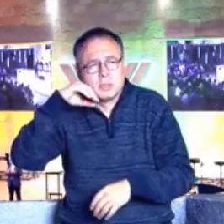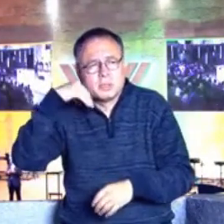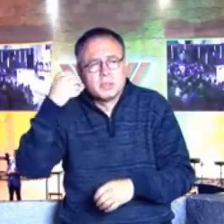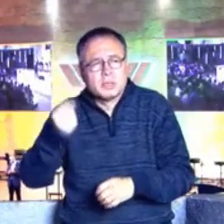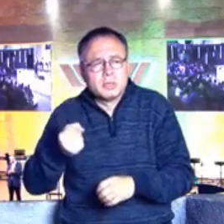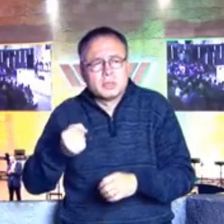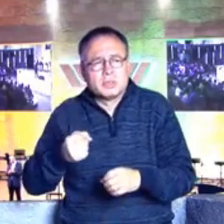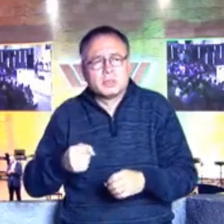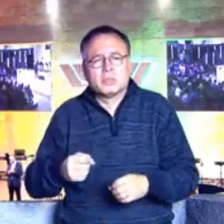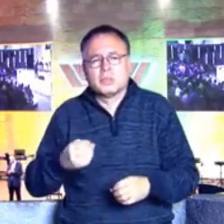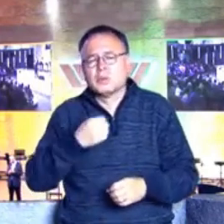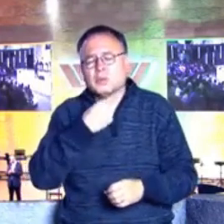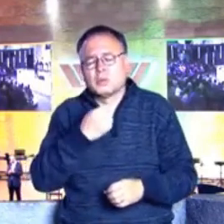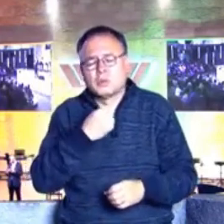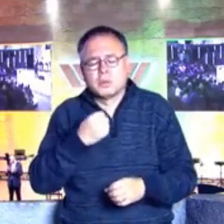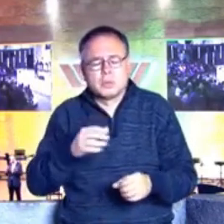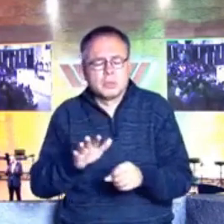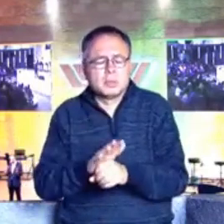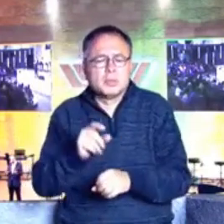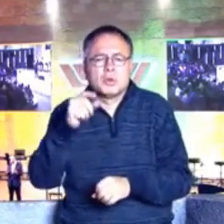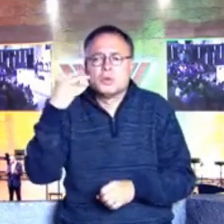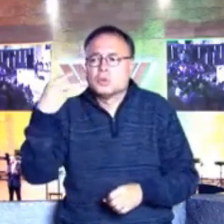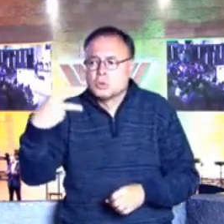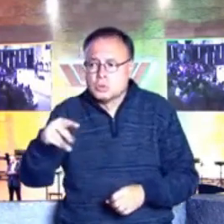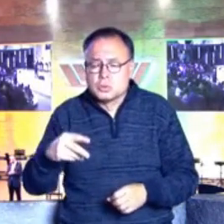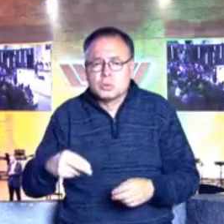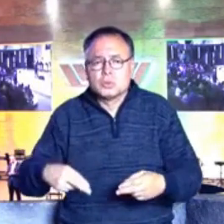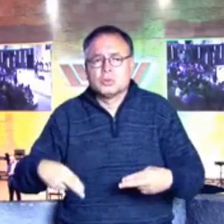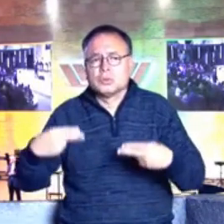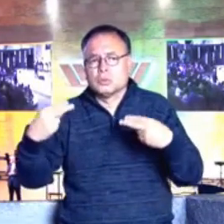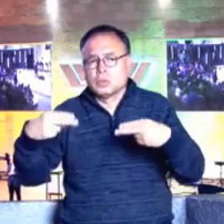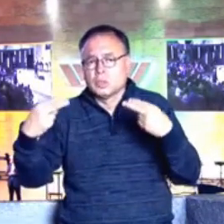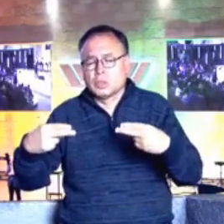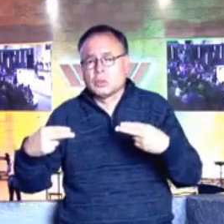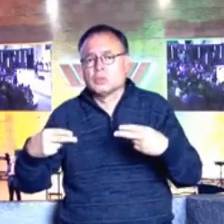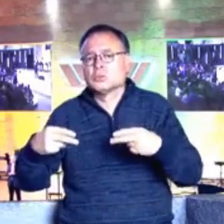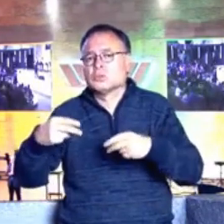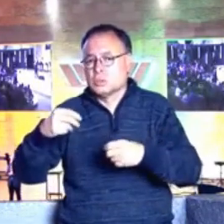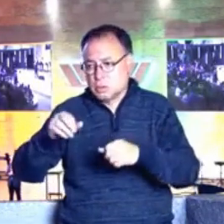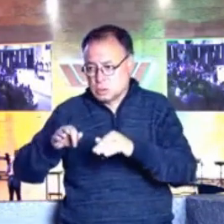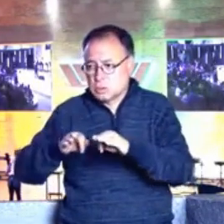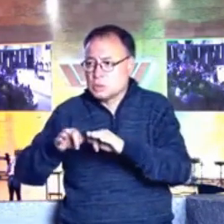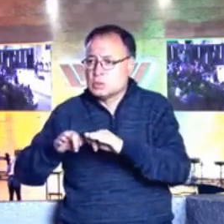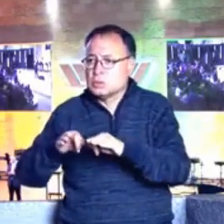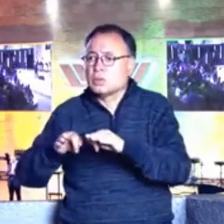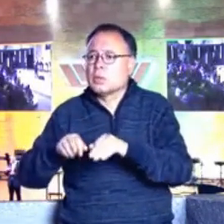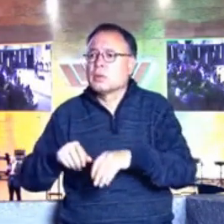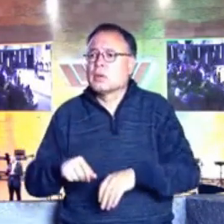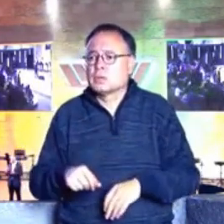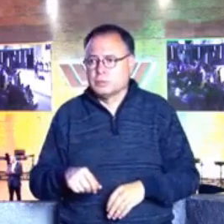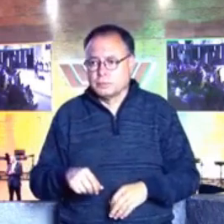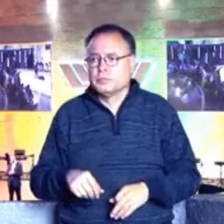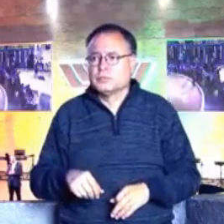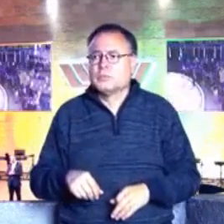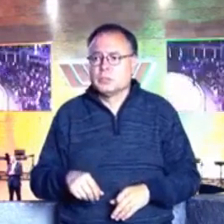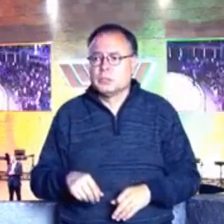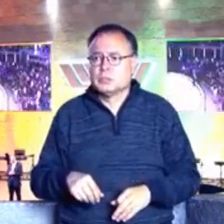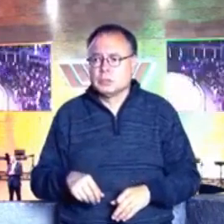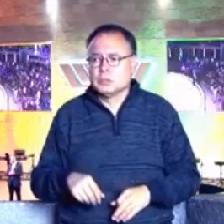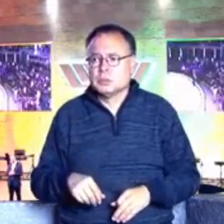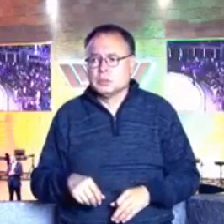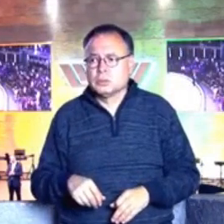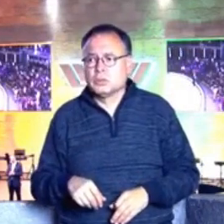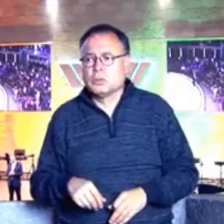quiero orar por tu fuente de ingresos no importa qué te